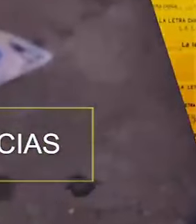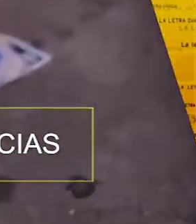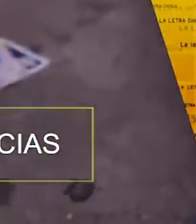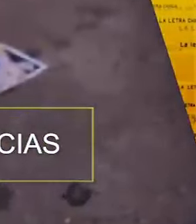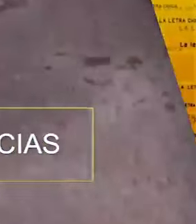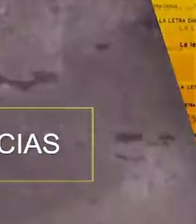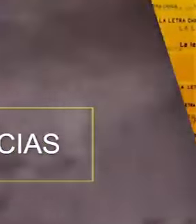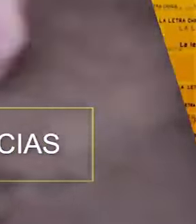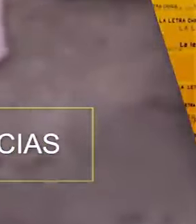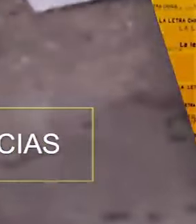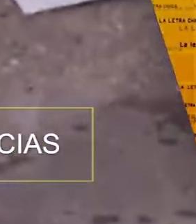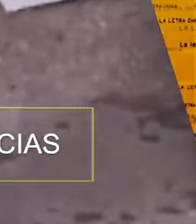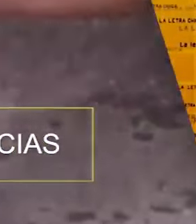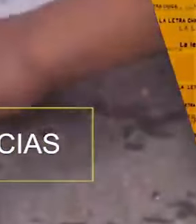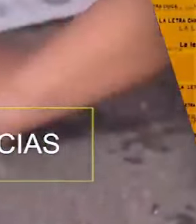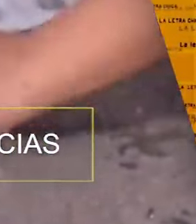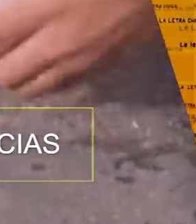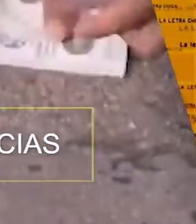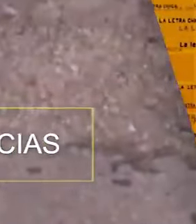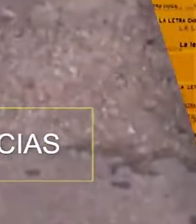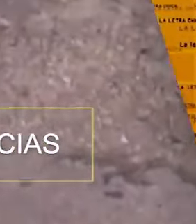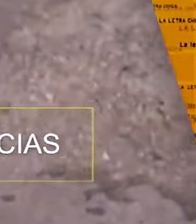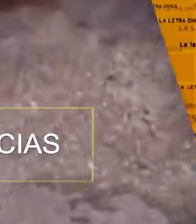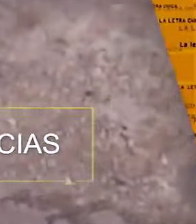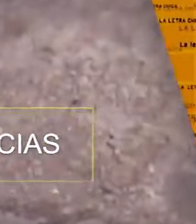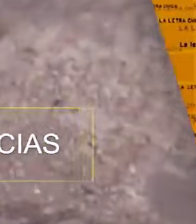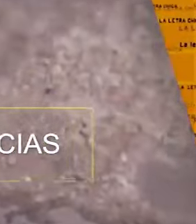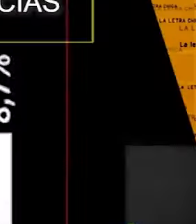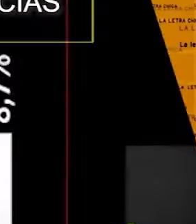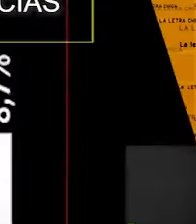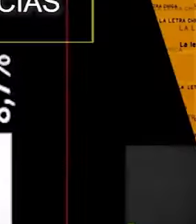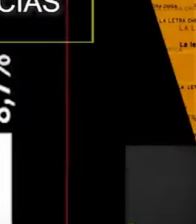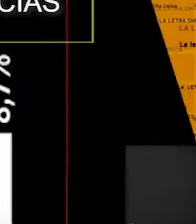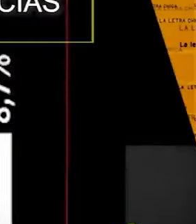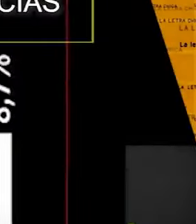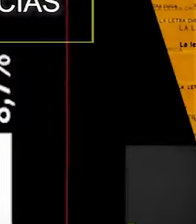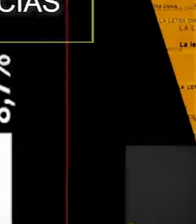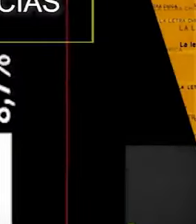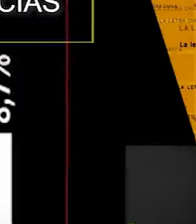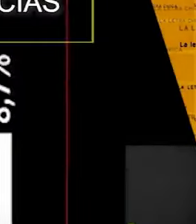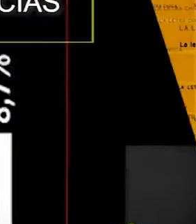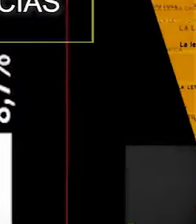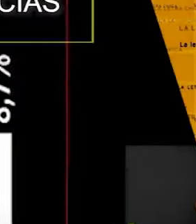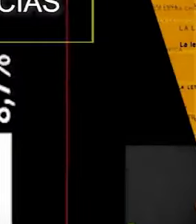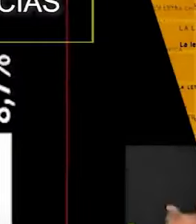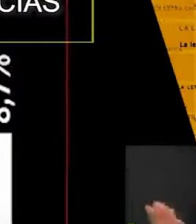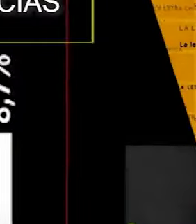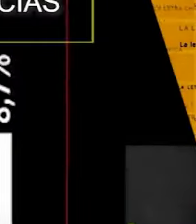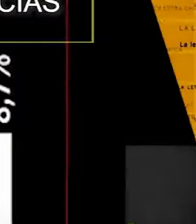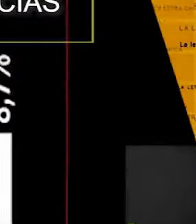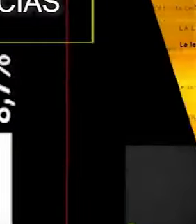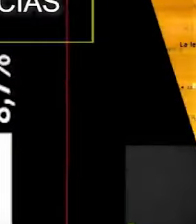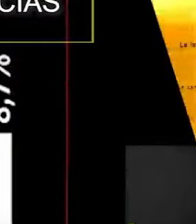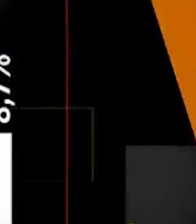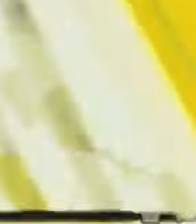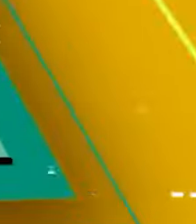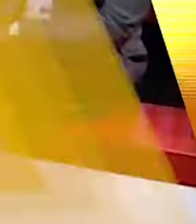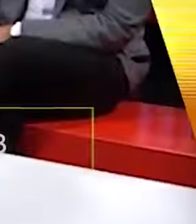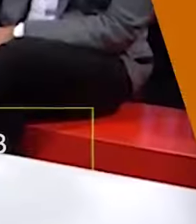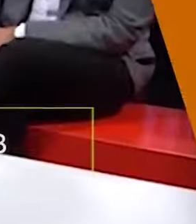1% y la franja de 13 A 17 años Tuvo el mayor aumento con 1 con7 puntos más en 2023 con respecto a